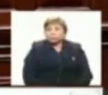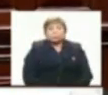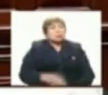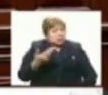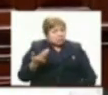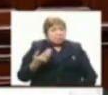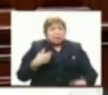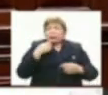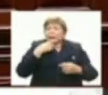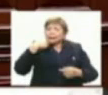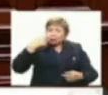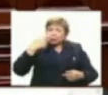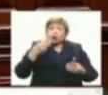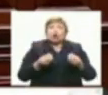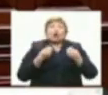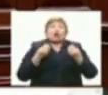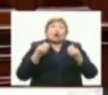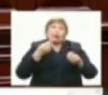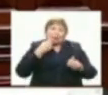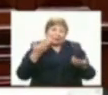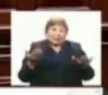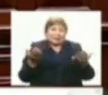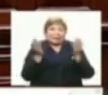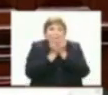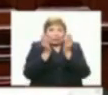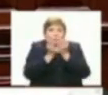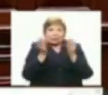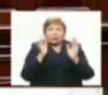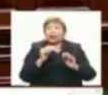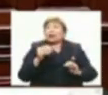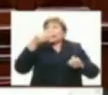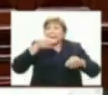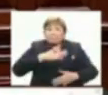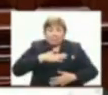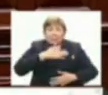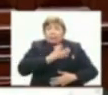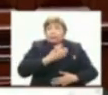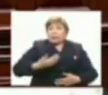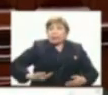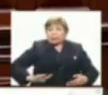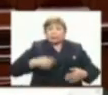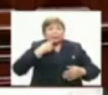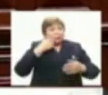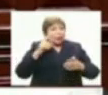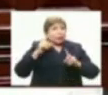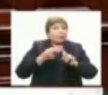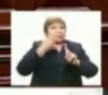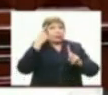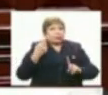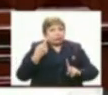hemos expuesto más de una vez cómo está el sistema educativo. En mi gobierno será una